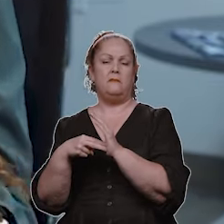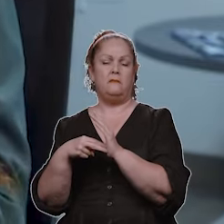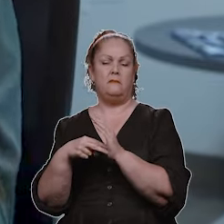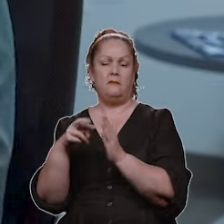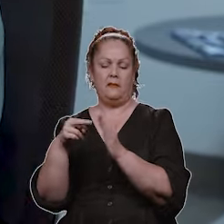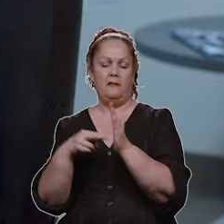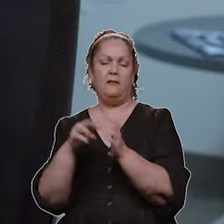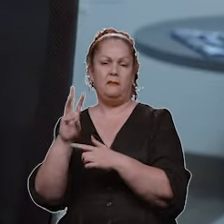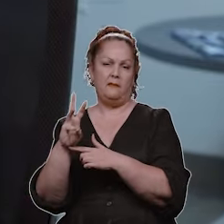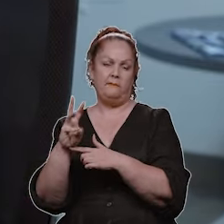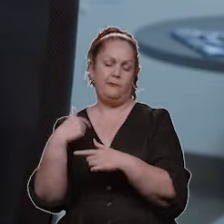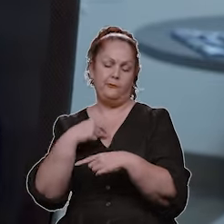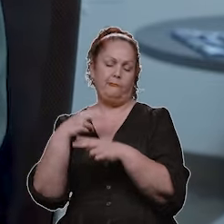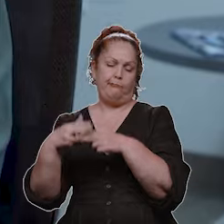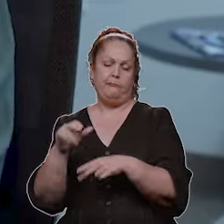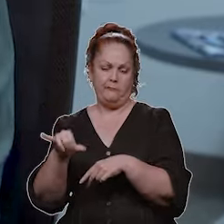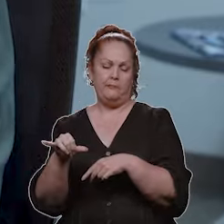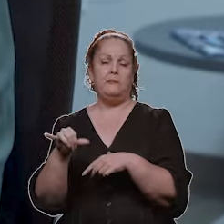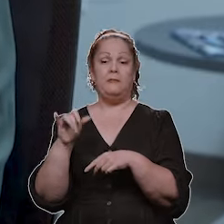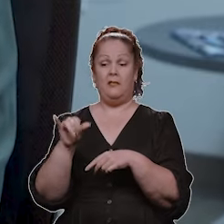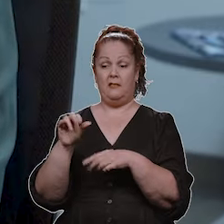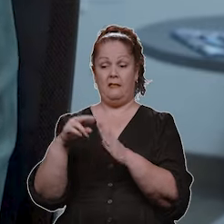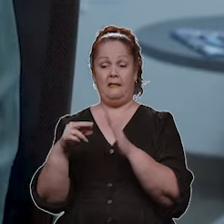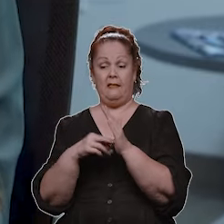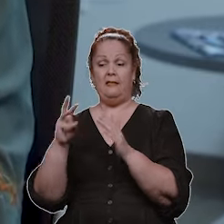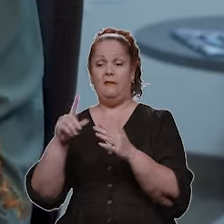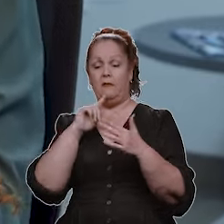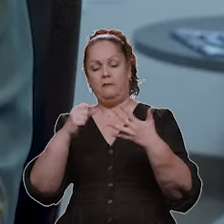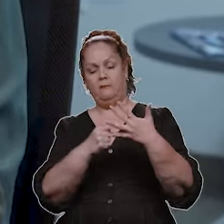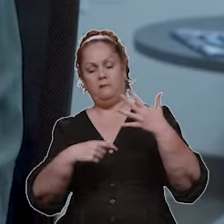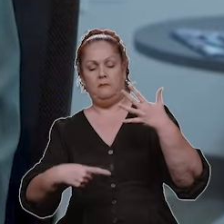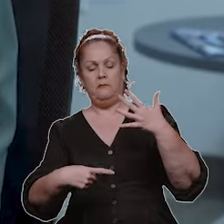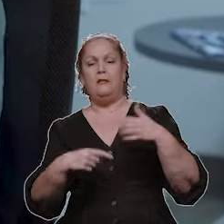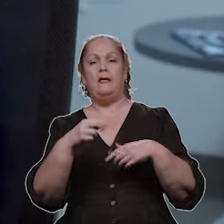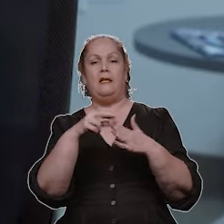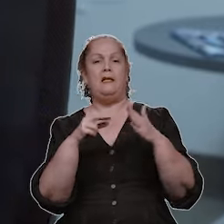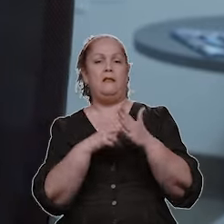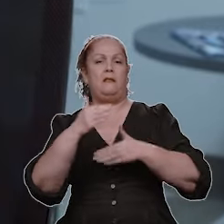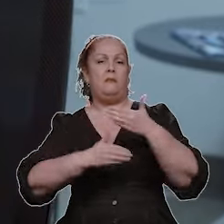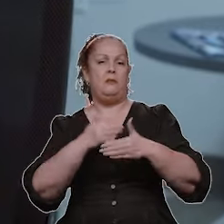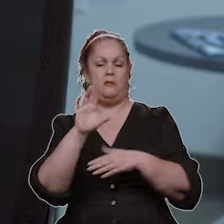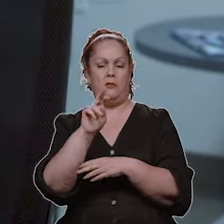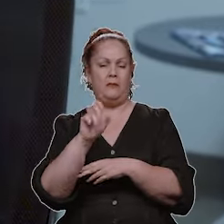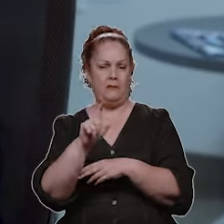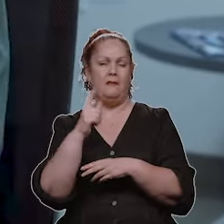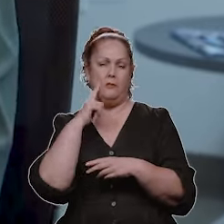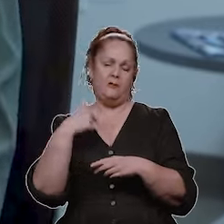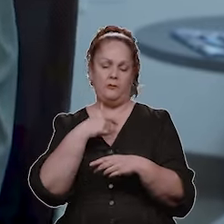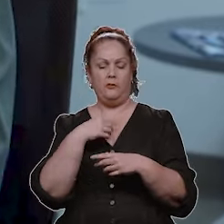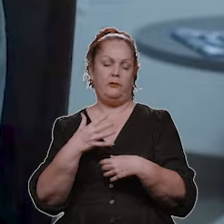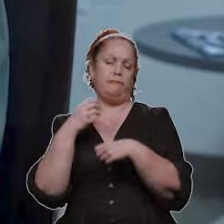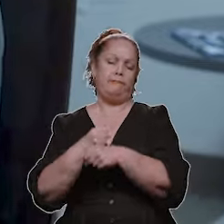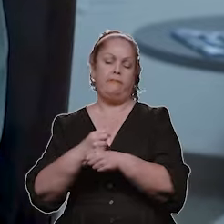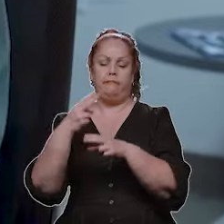mencionamos como la la regla seis y la regla seis sale básicamente de la regla seis de las reglas de procedimiento criminal así que por